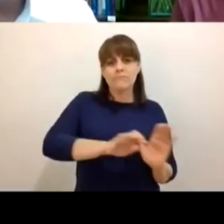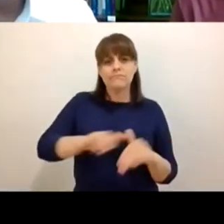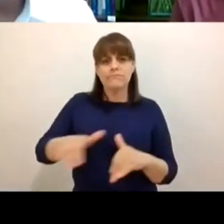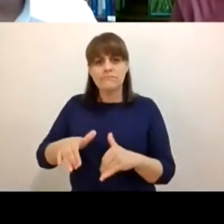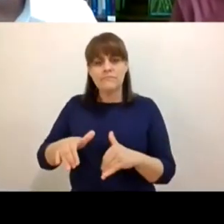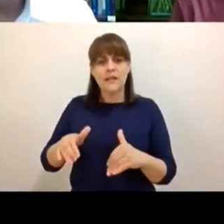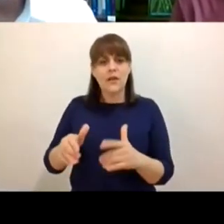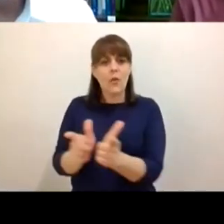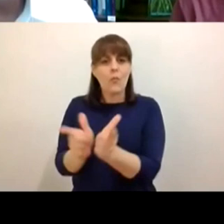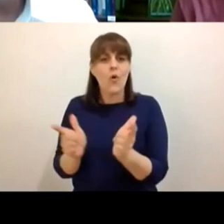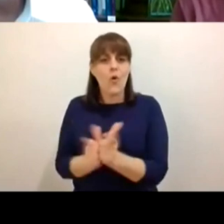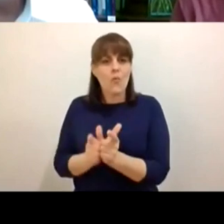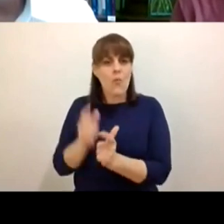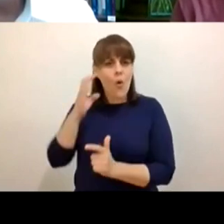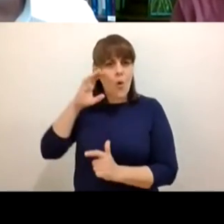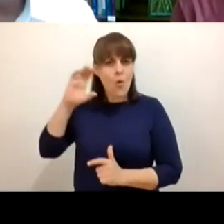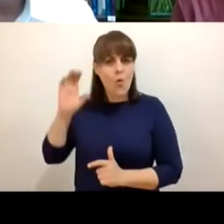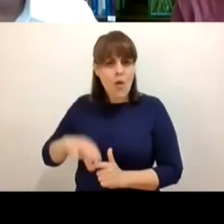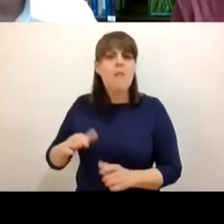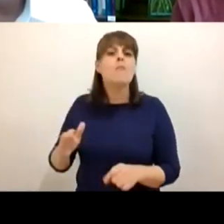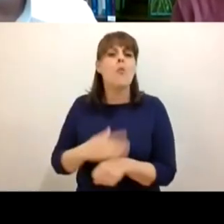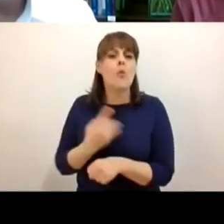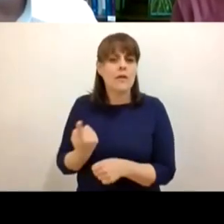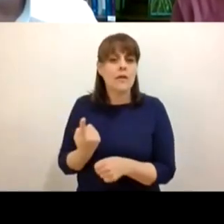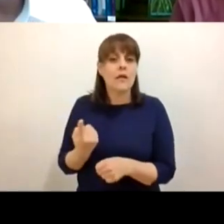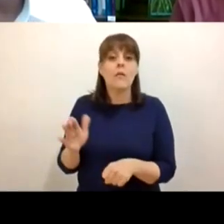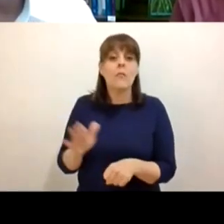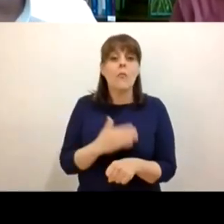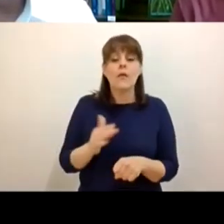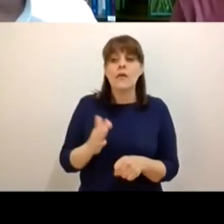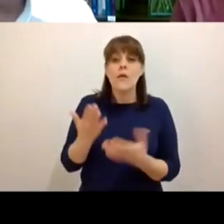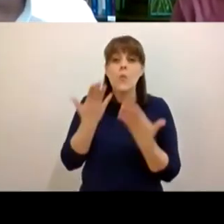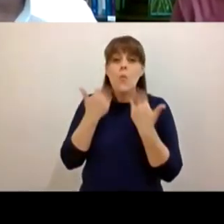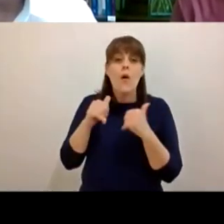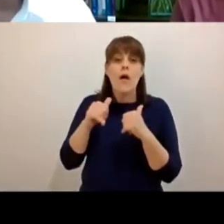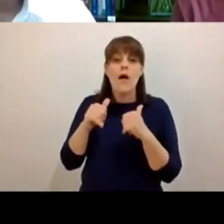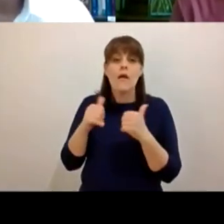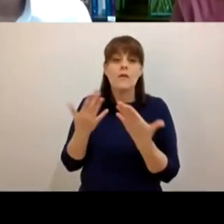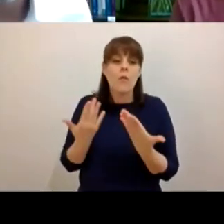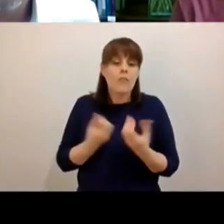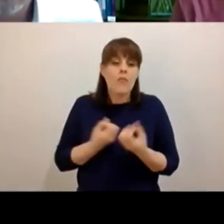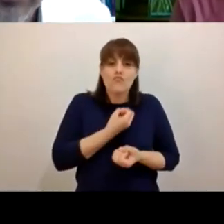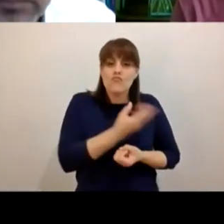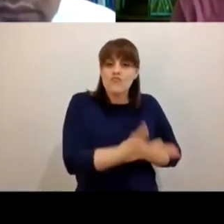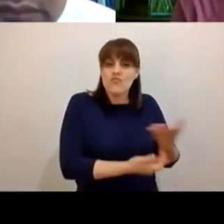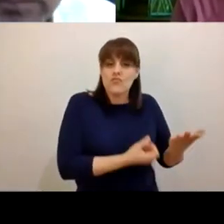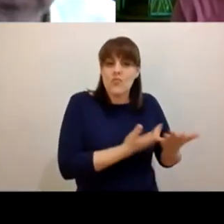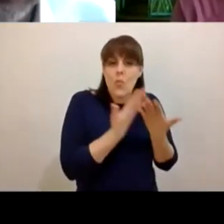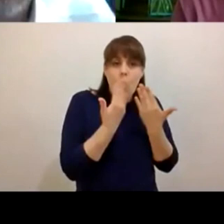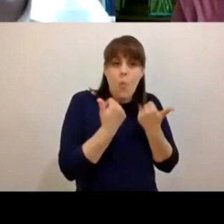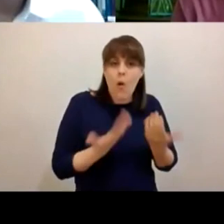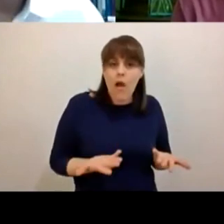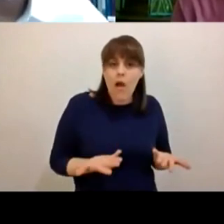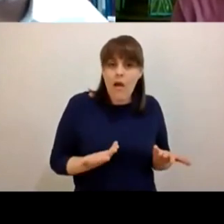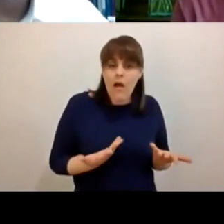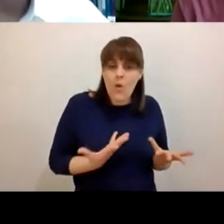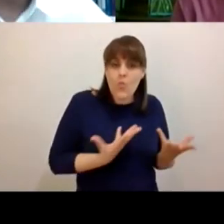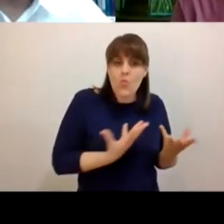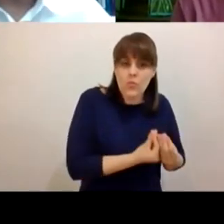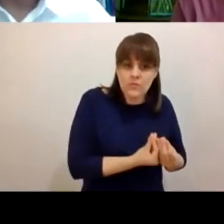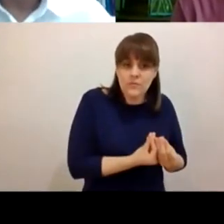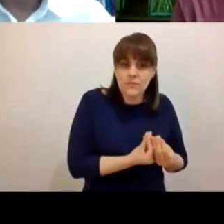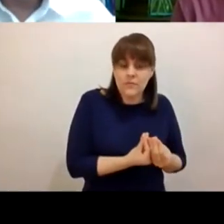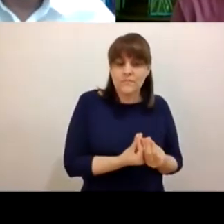ponerte, o dentro de las pandillas? Pues porque hay una ausencia en ese aspecto, ¿no? Y si nos partimos de sí, pero el derecho, algo que yo critico